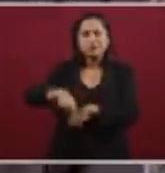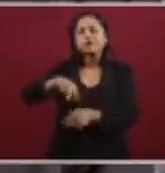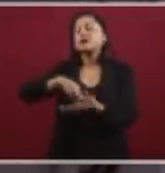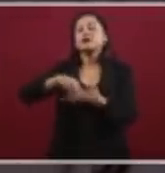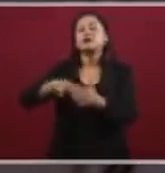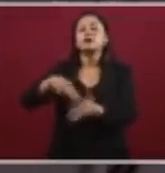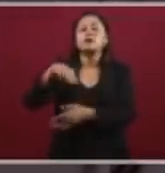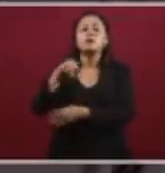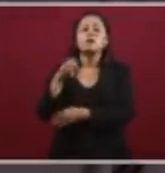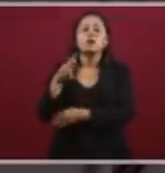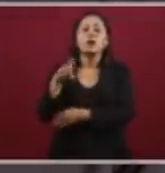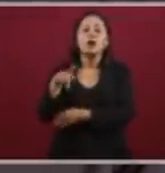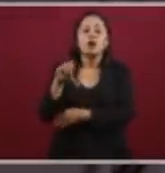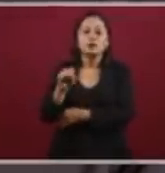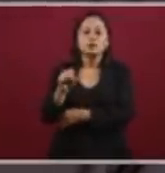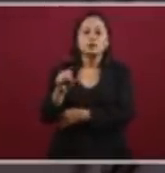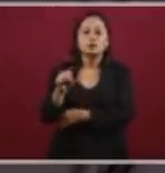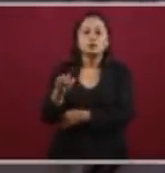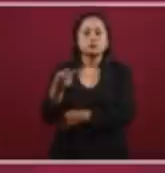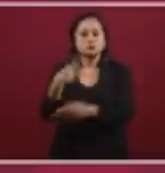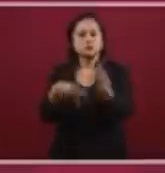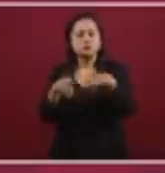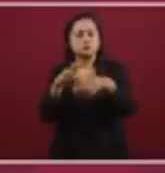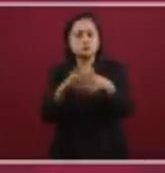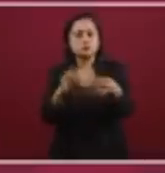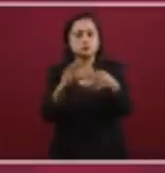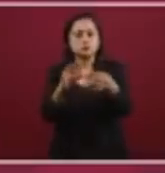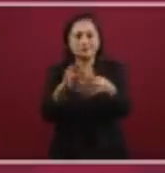mar solo